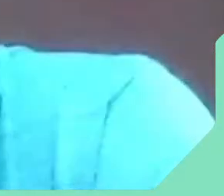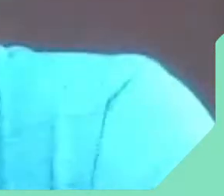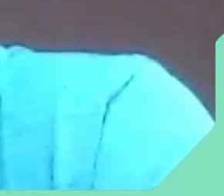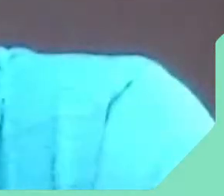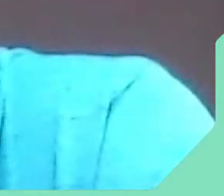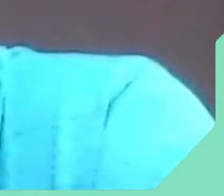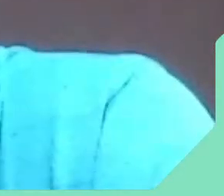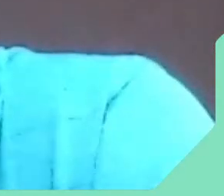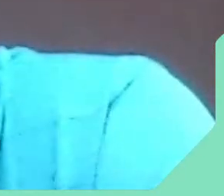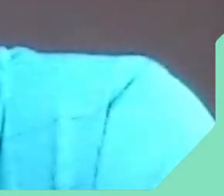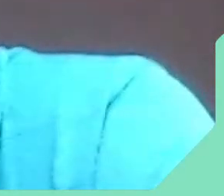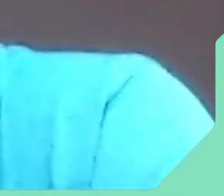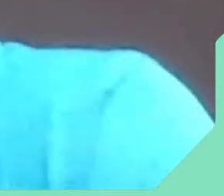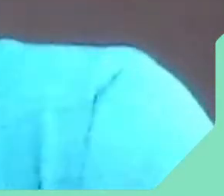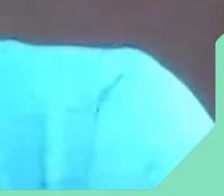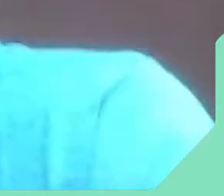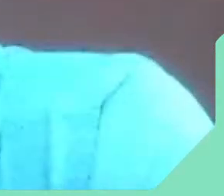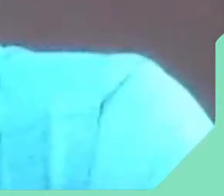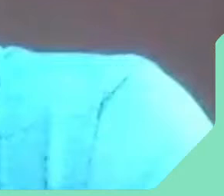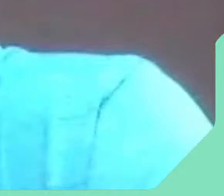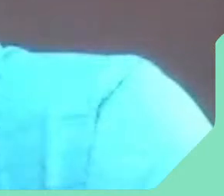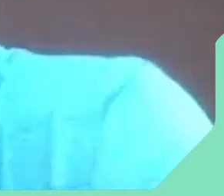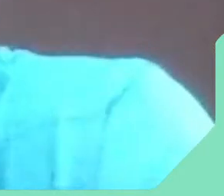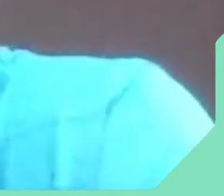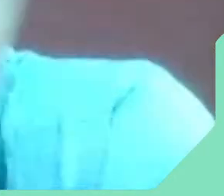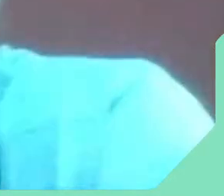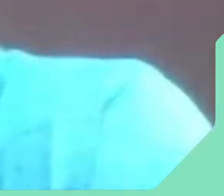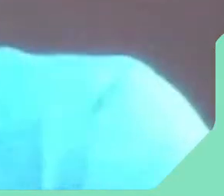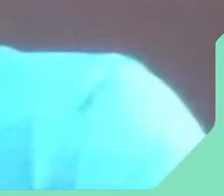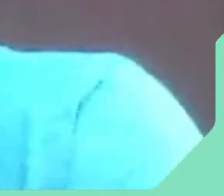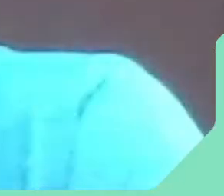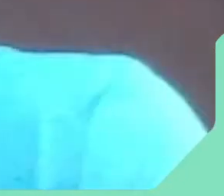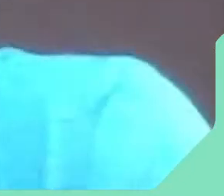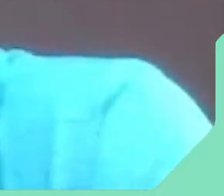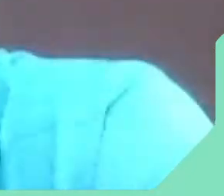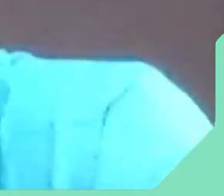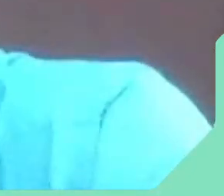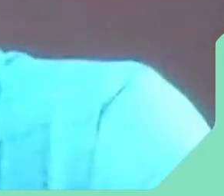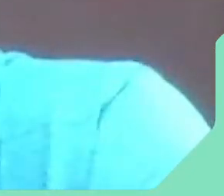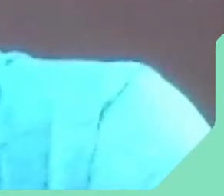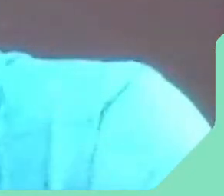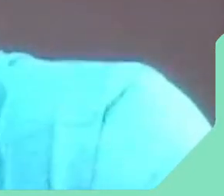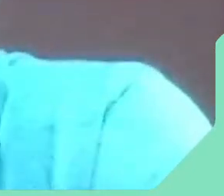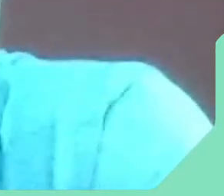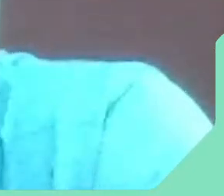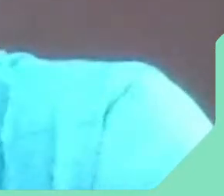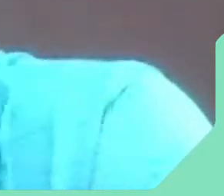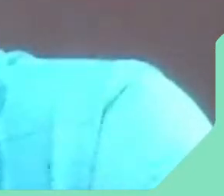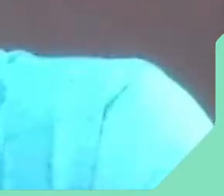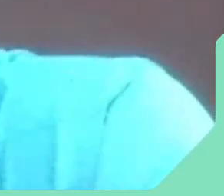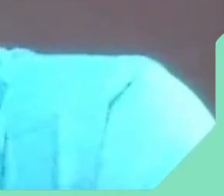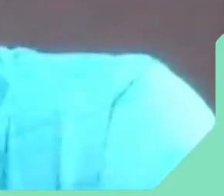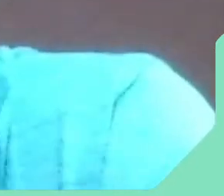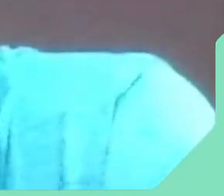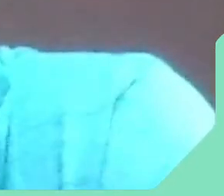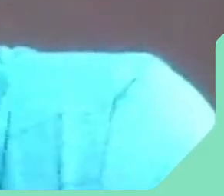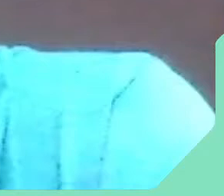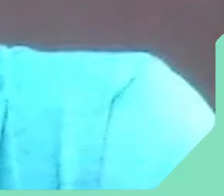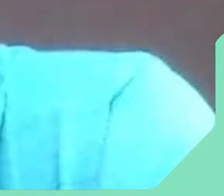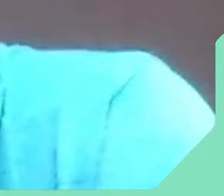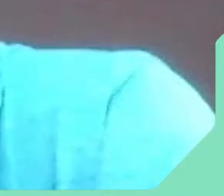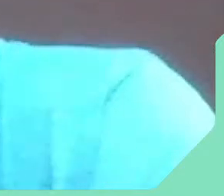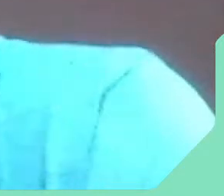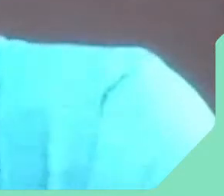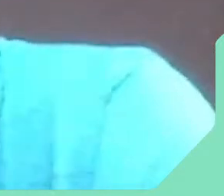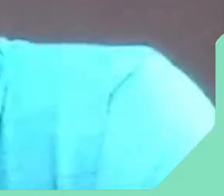nosotros de Ciencias Exactas es uno, pero para ellos que lo organizan son uno por cada una de las facultades, por el Instituto de Criminalística, hay mucho, mucho